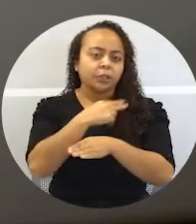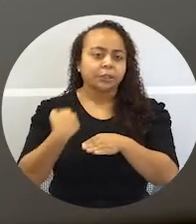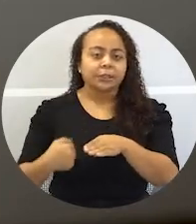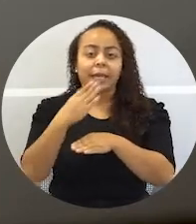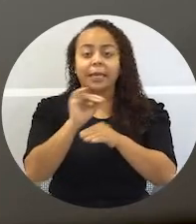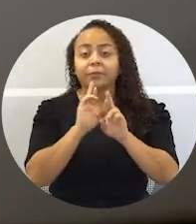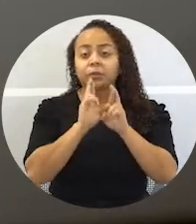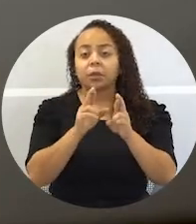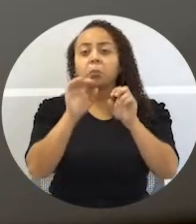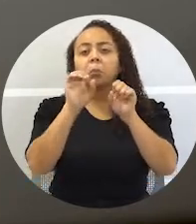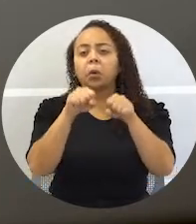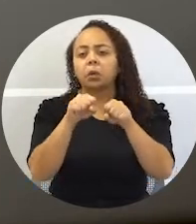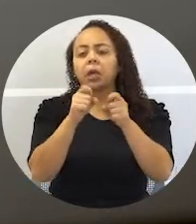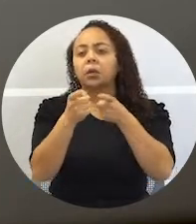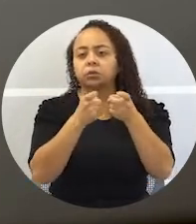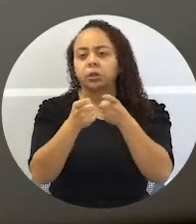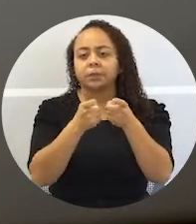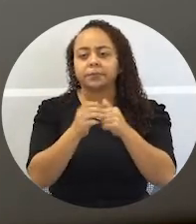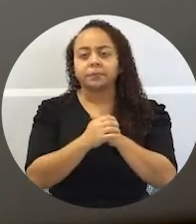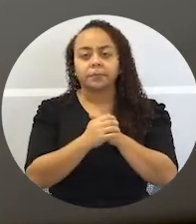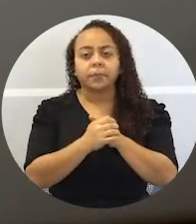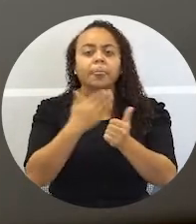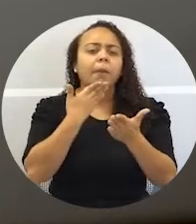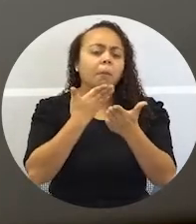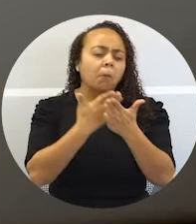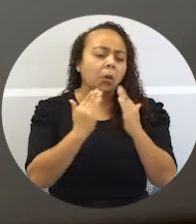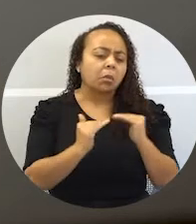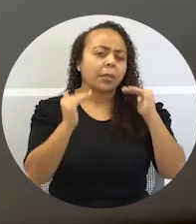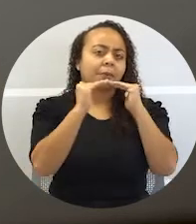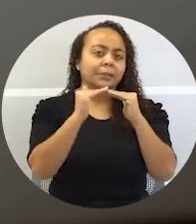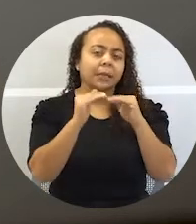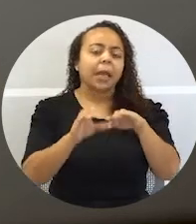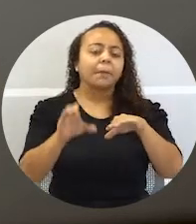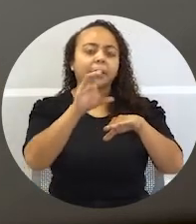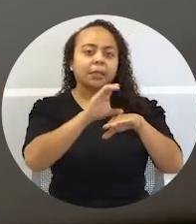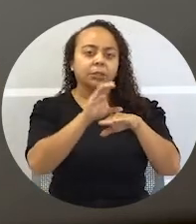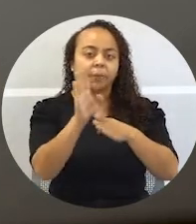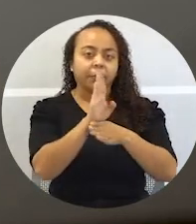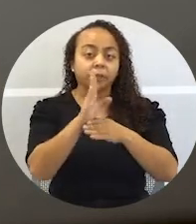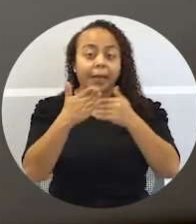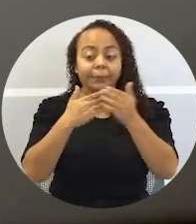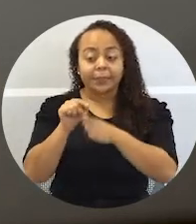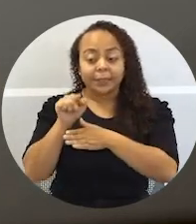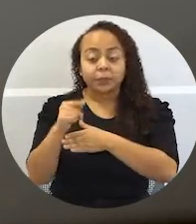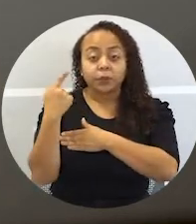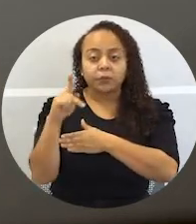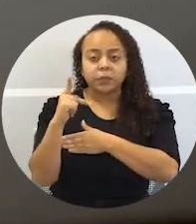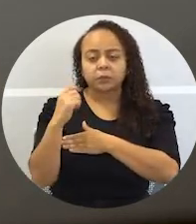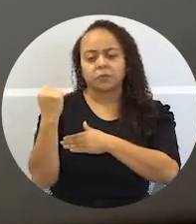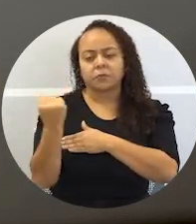efecto podría ser acotado y controlado todos los buenos niveles de capitalización de los bancos a pesar de ello el riesgo es latente